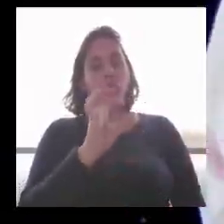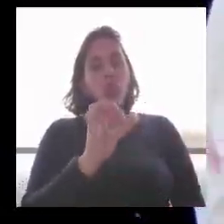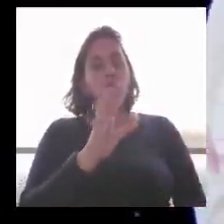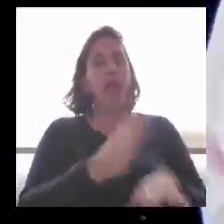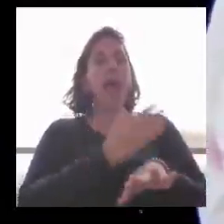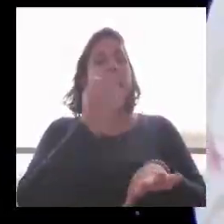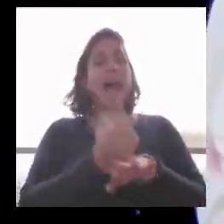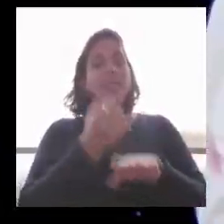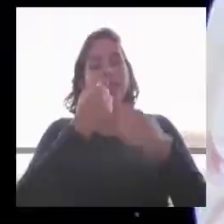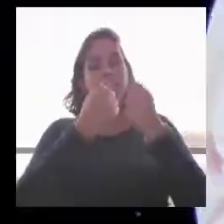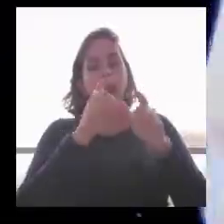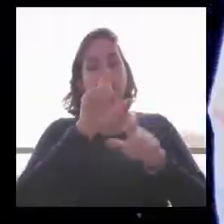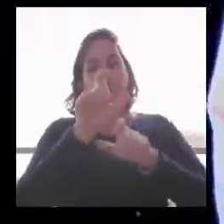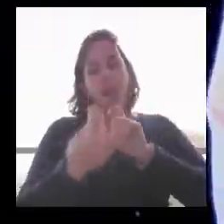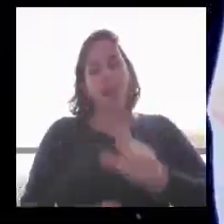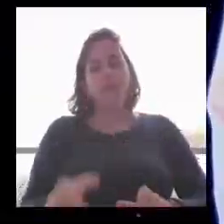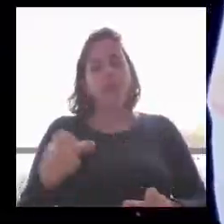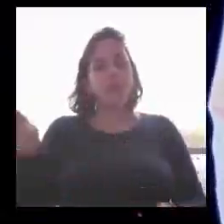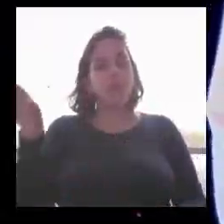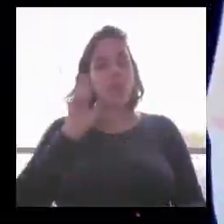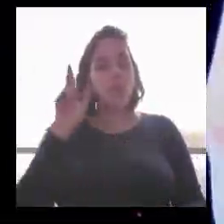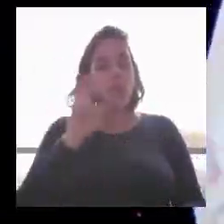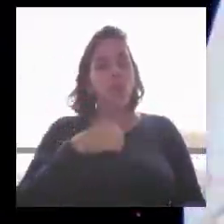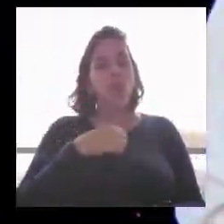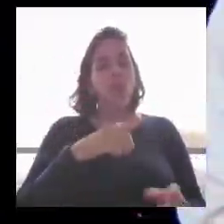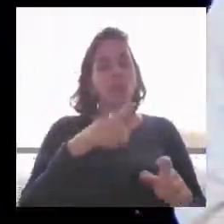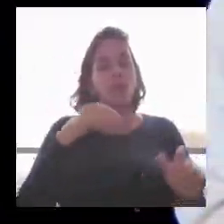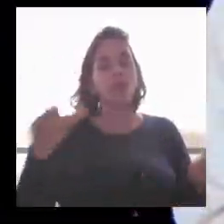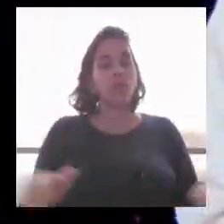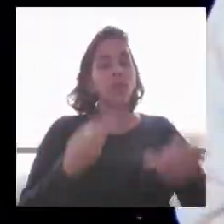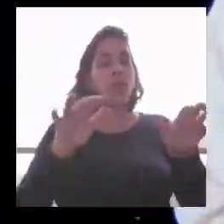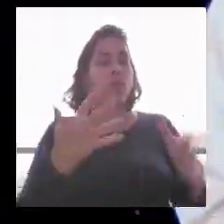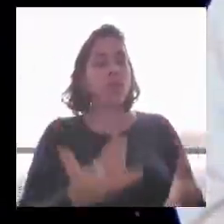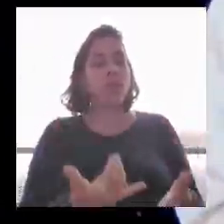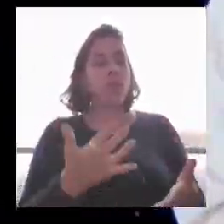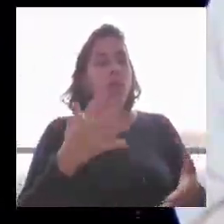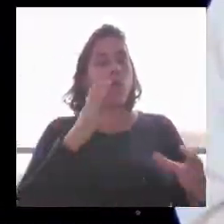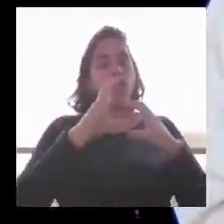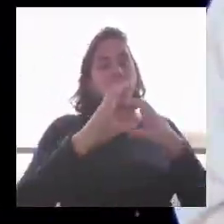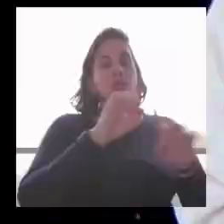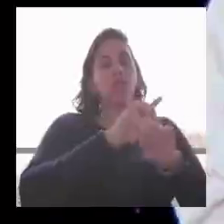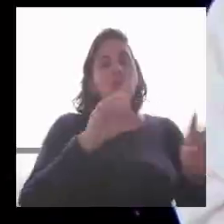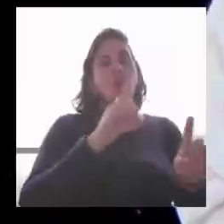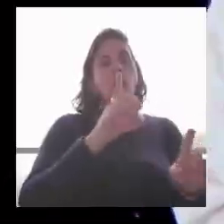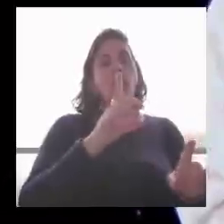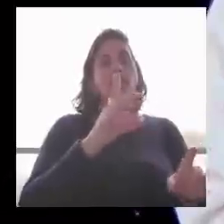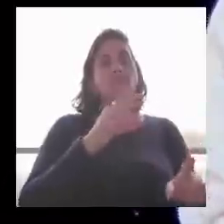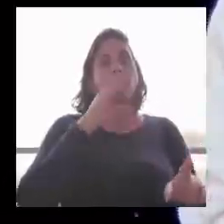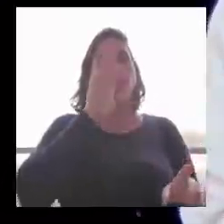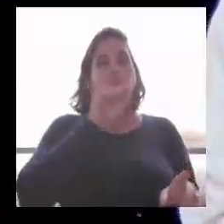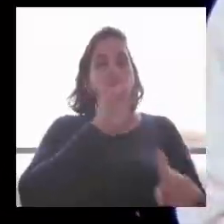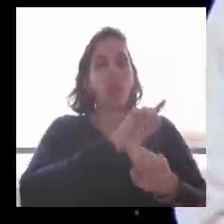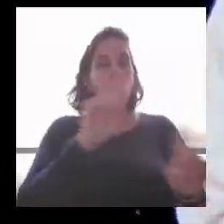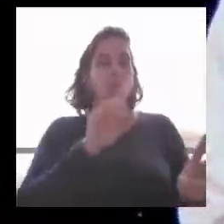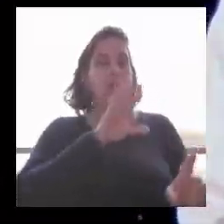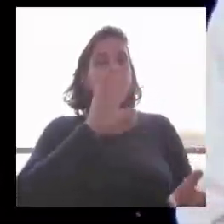las palabras, los fonemas, lo que teníamos era la comunicación no verbal, ¿no? Teníamos